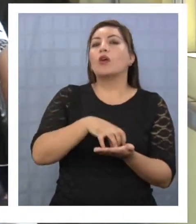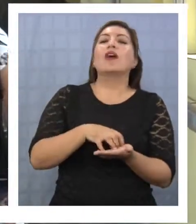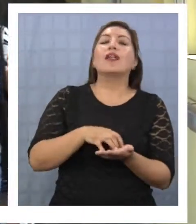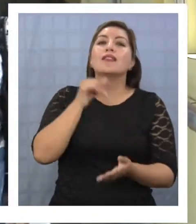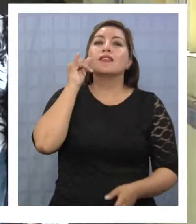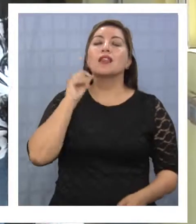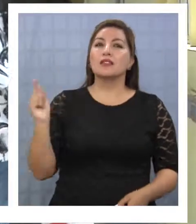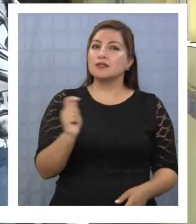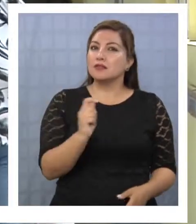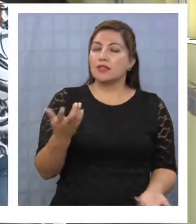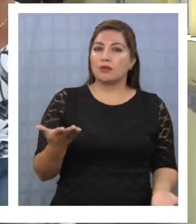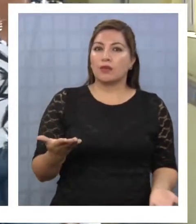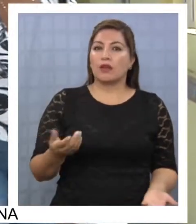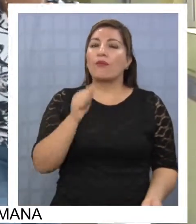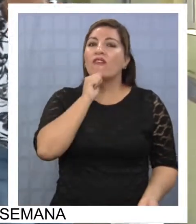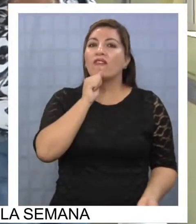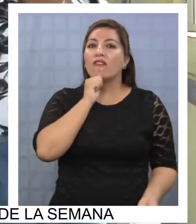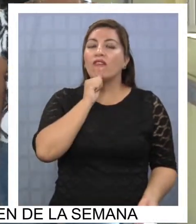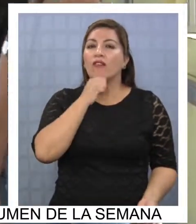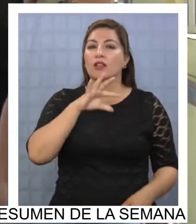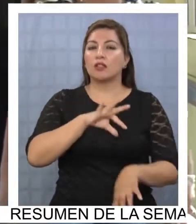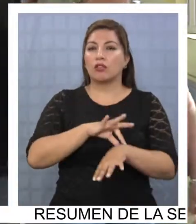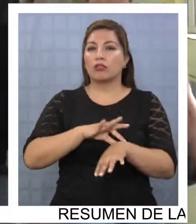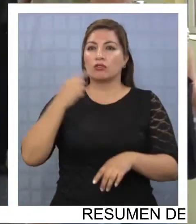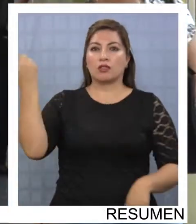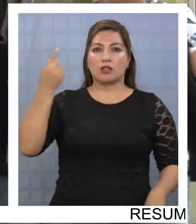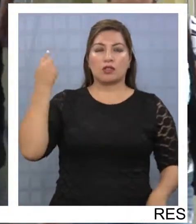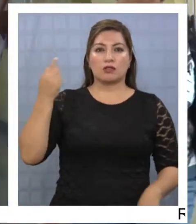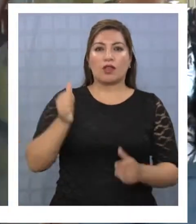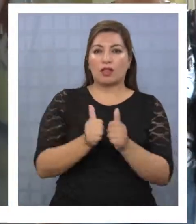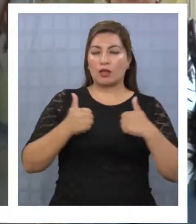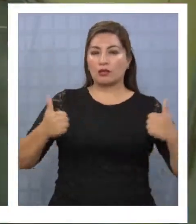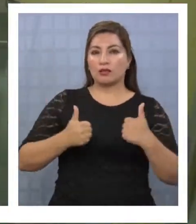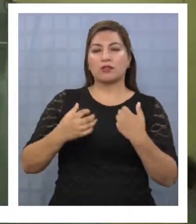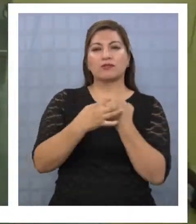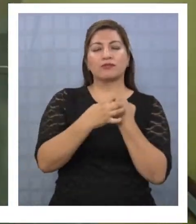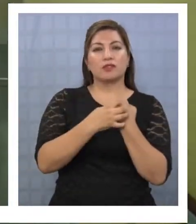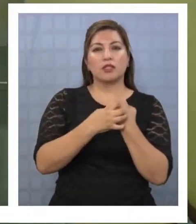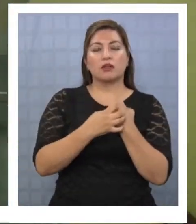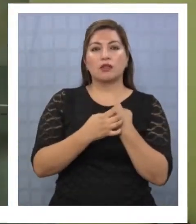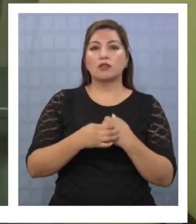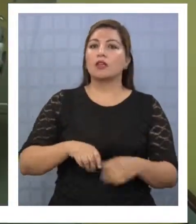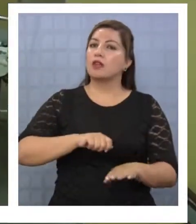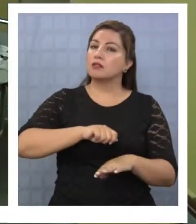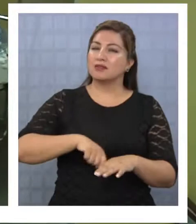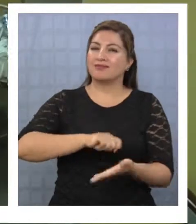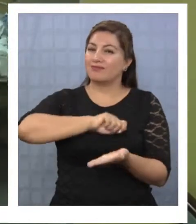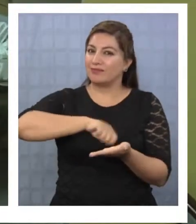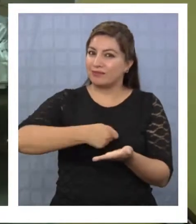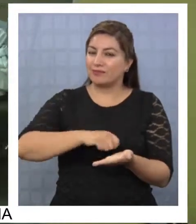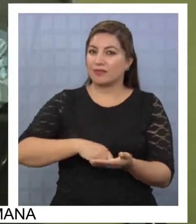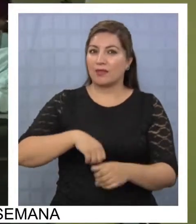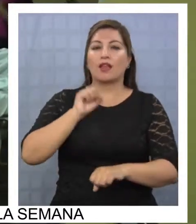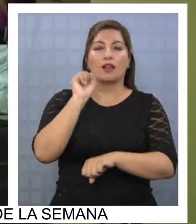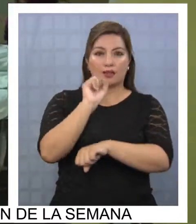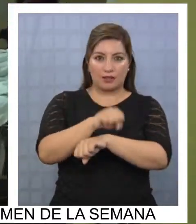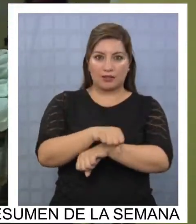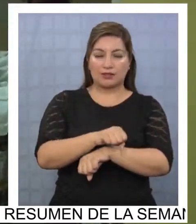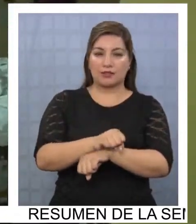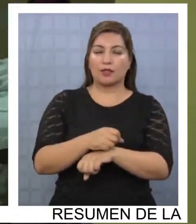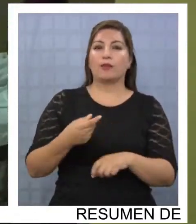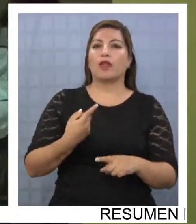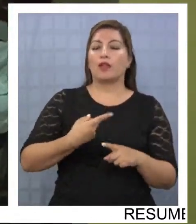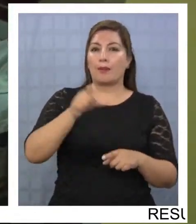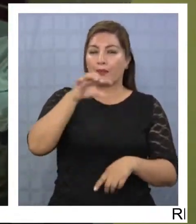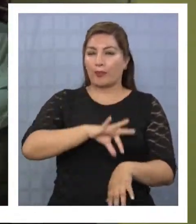ante la falta de interés de los médicos nacionales, la autoridad regional ha venido autorizando a médicos extranjeros para ejercer